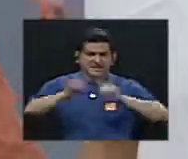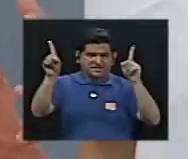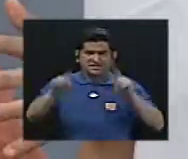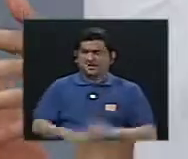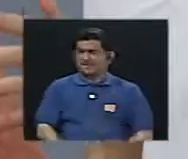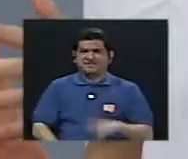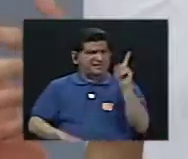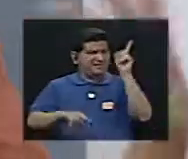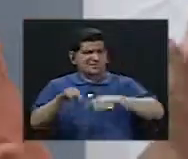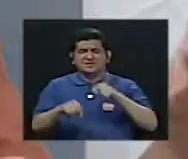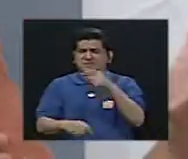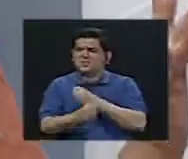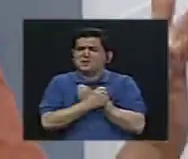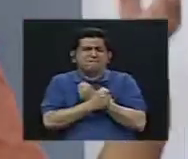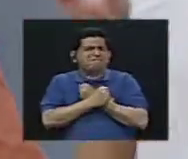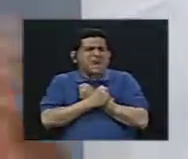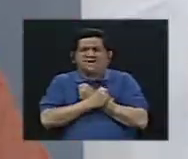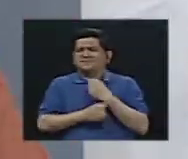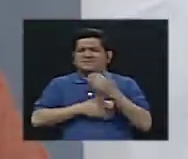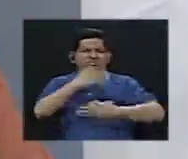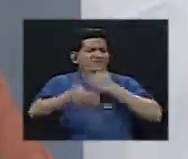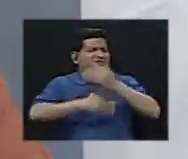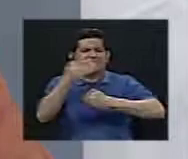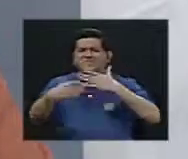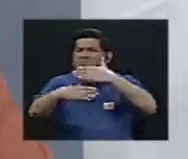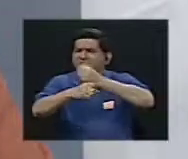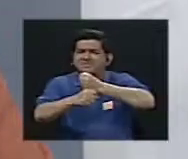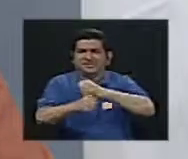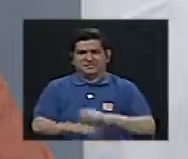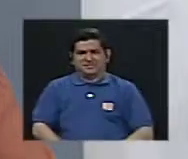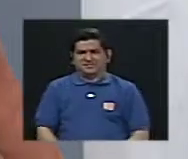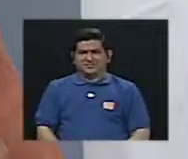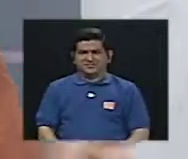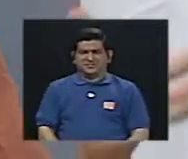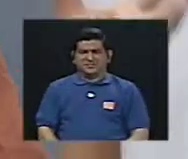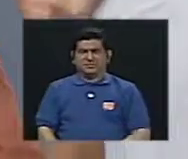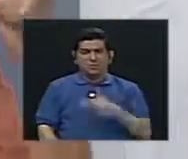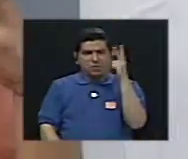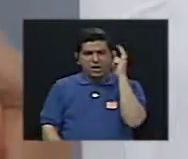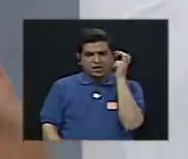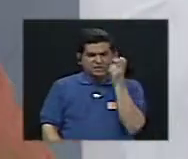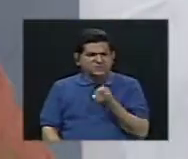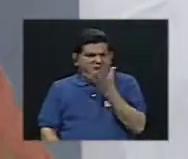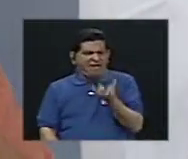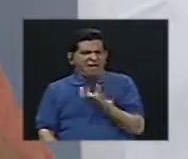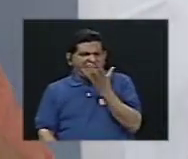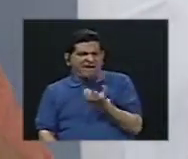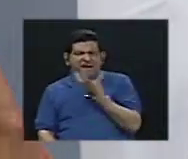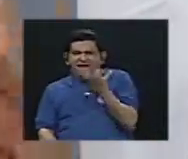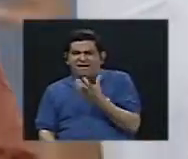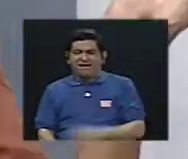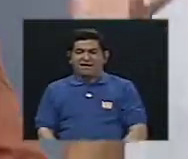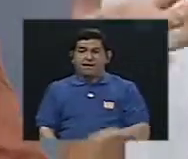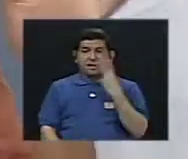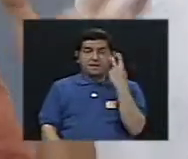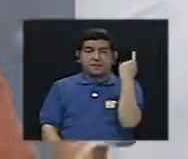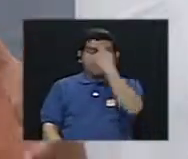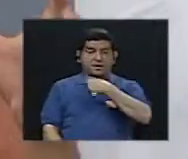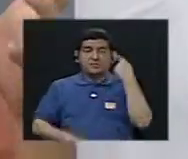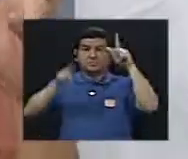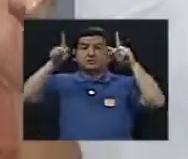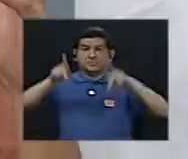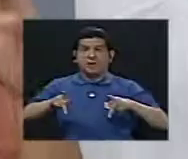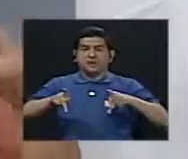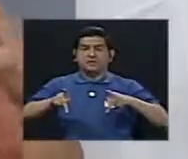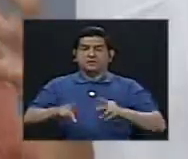estar esa pasión con la que lo hacen ellos, ¿verdad? Claro. El escuchar la gritadera, el ver las caras de las